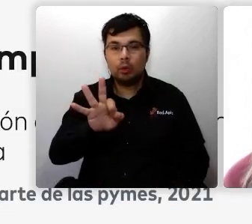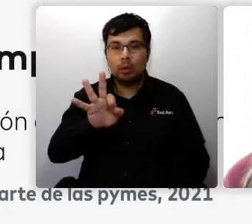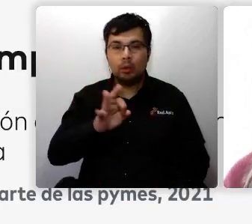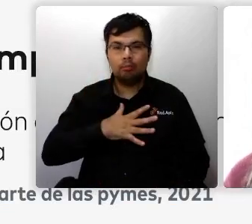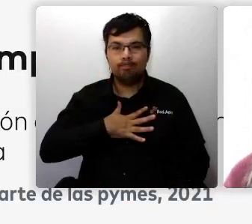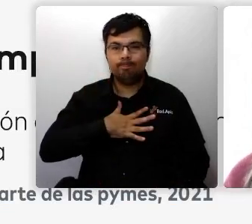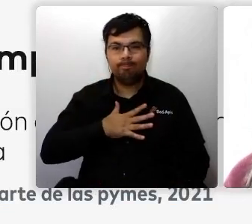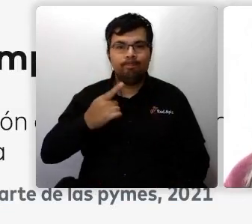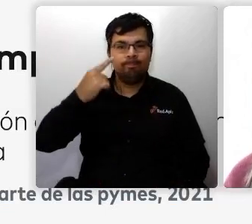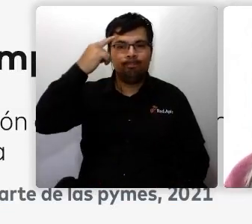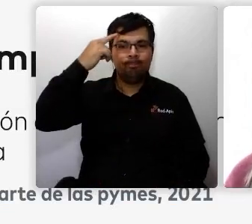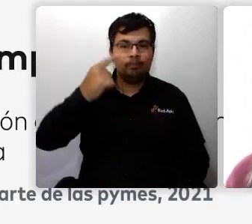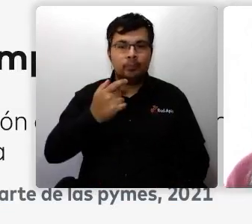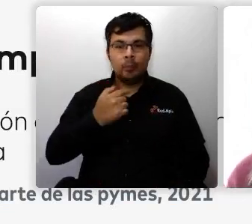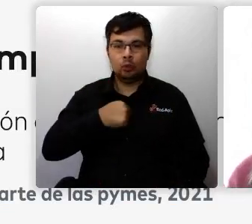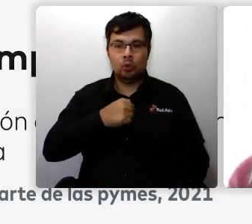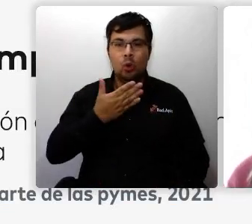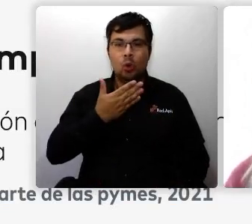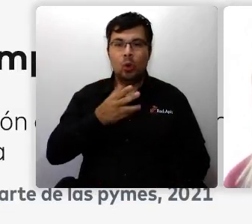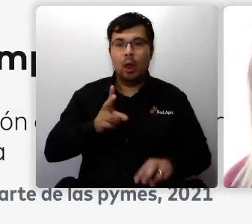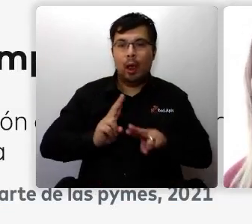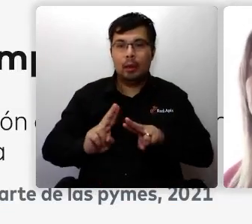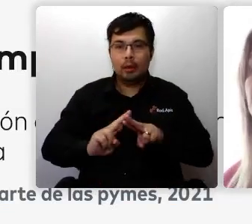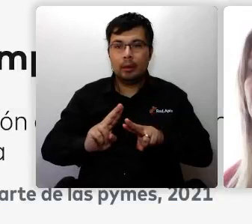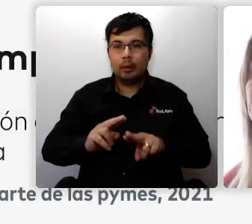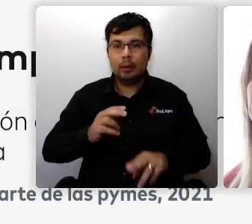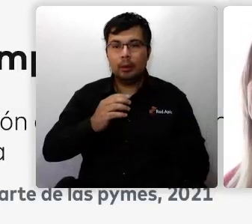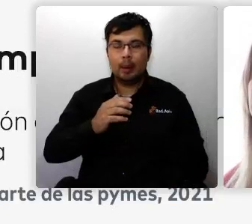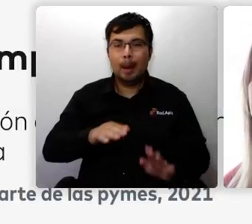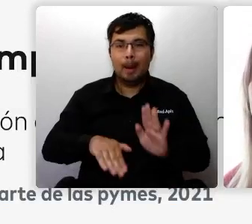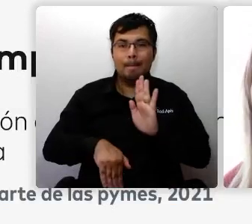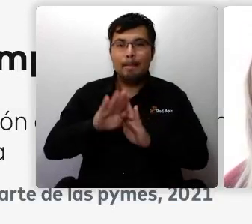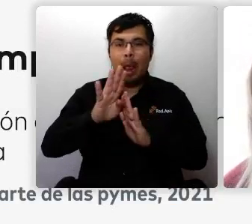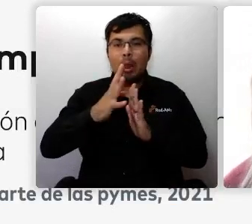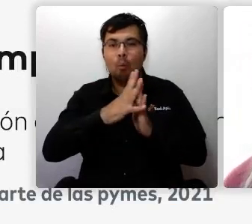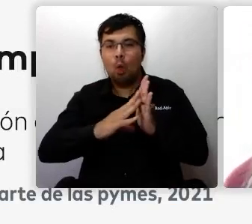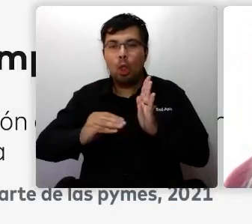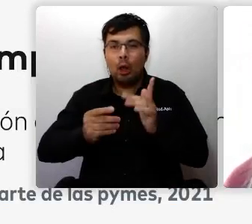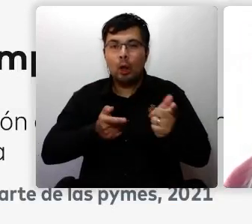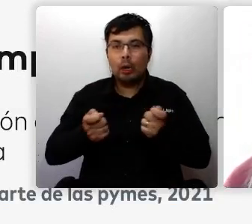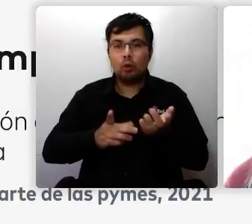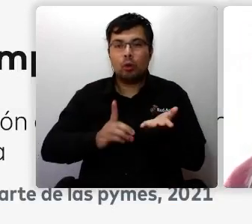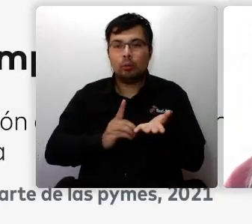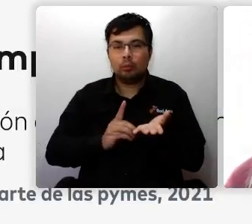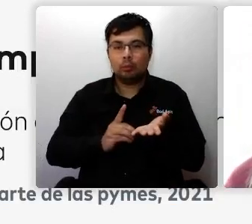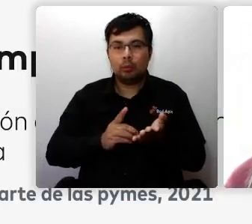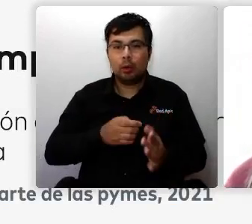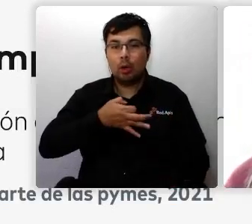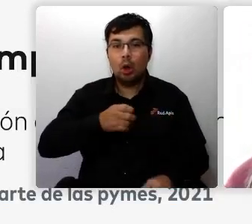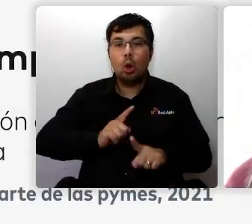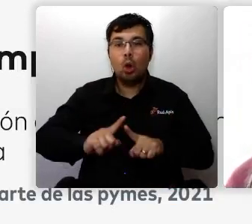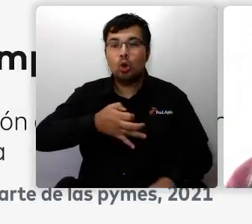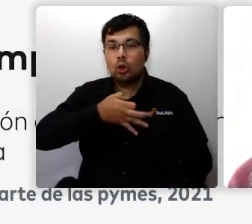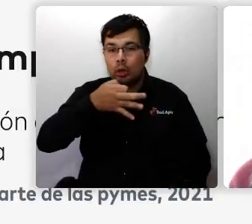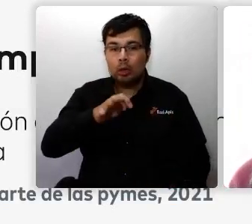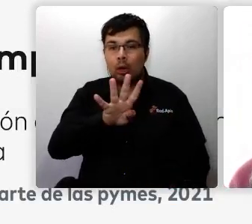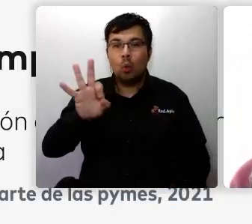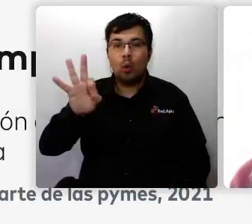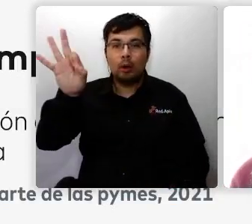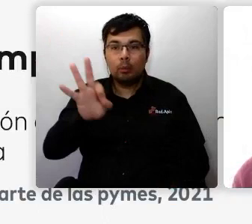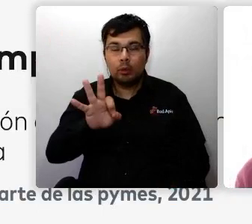que debía ser más digital su modelo de negocio, y que el 40% declaraba que han